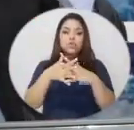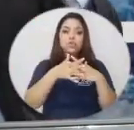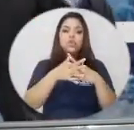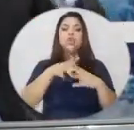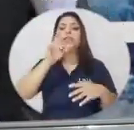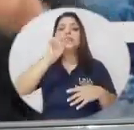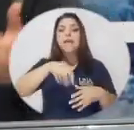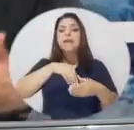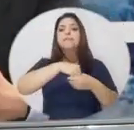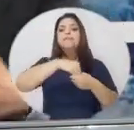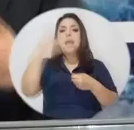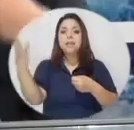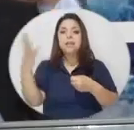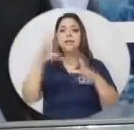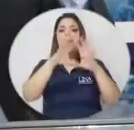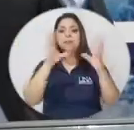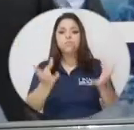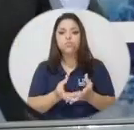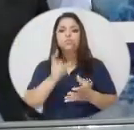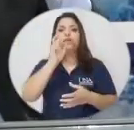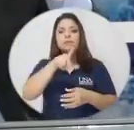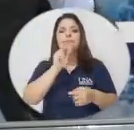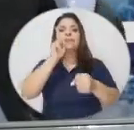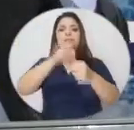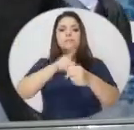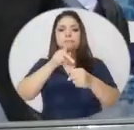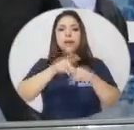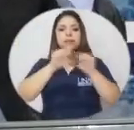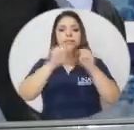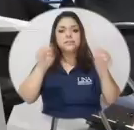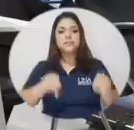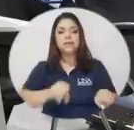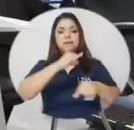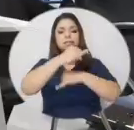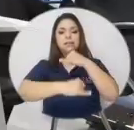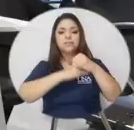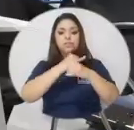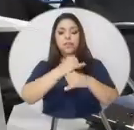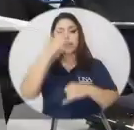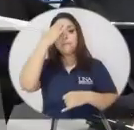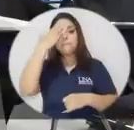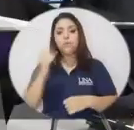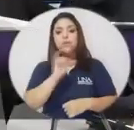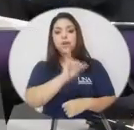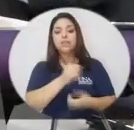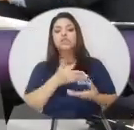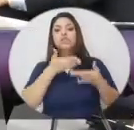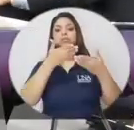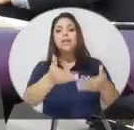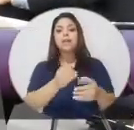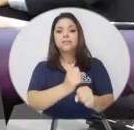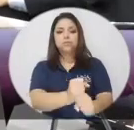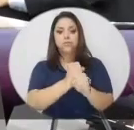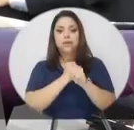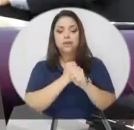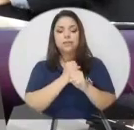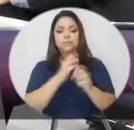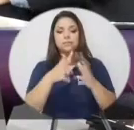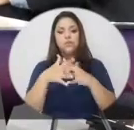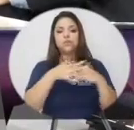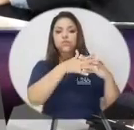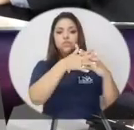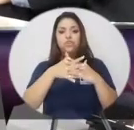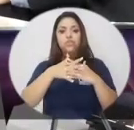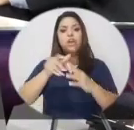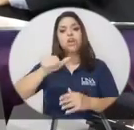debe participar en la organización del sistema internacional, porque eso es un elemento que brinda seguridad a los Estados Unidos. Y por otro